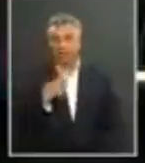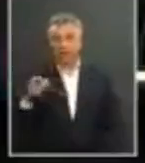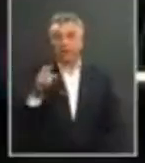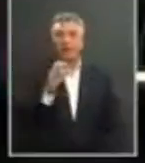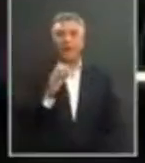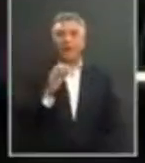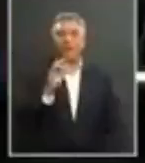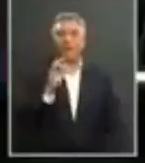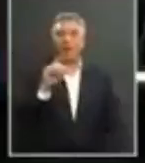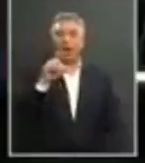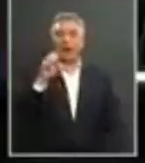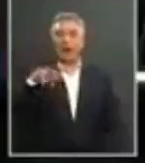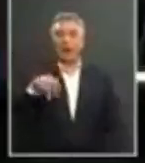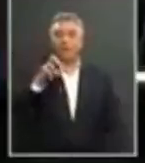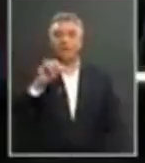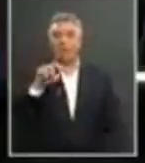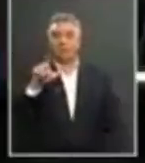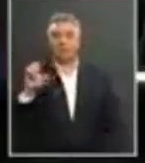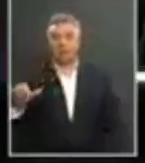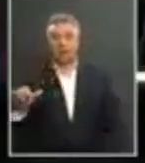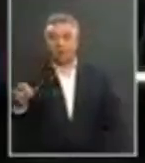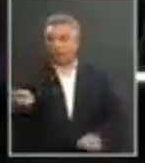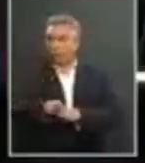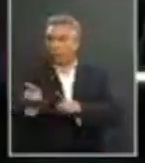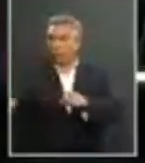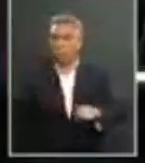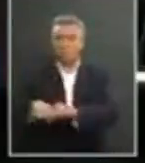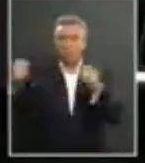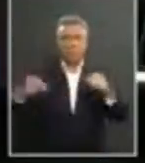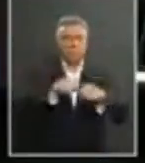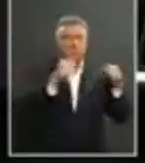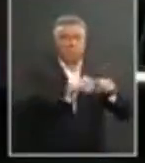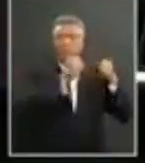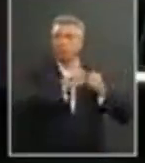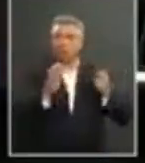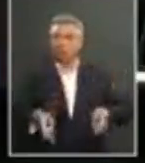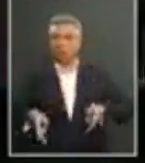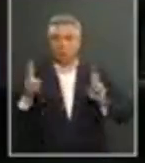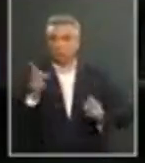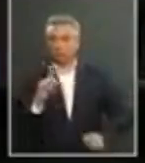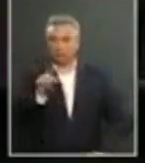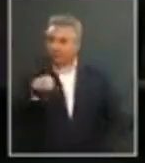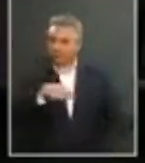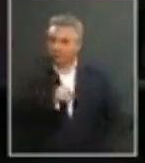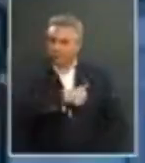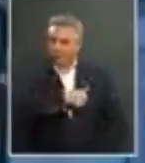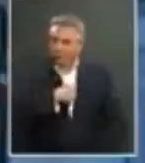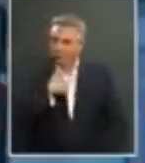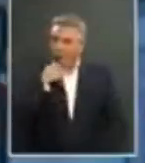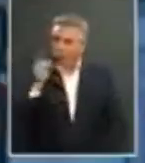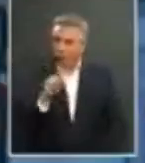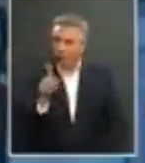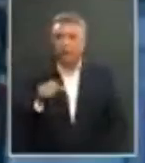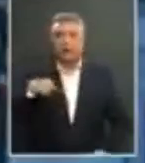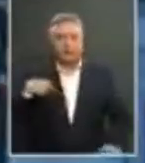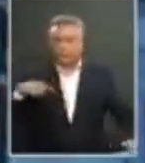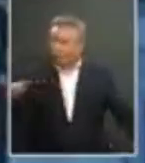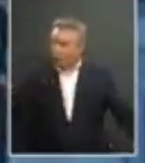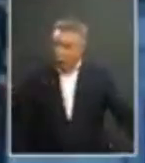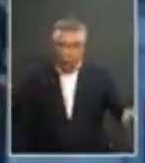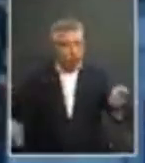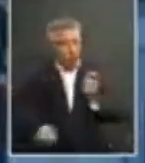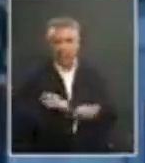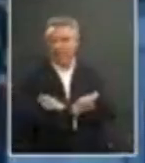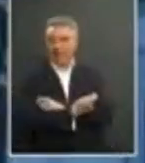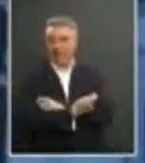ley ni orden en el barrio Las Tarrias, donde se destruye, viste, paciencia a todo el mundo, digamos. La verdad es que esa no es la policía que queremos. Queremos una policía que haga exactamente lo contrario de esas dos